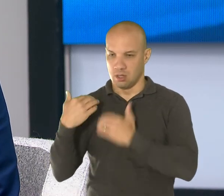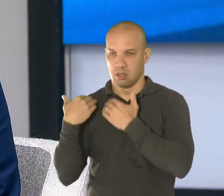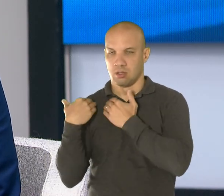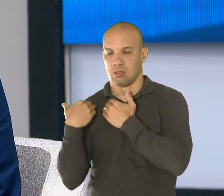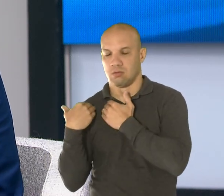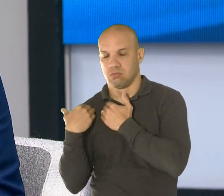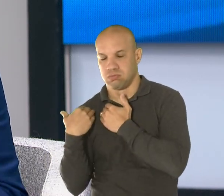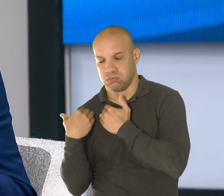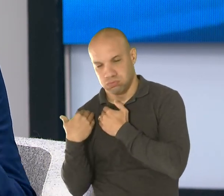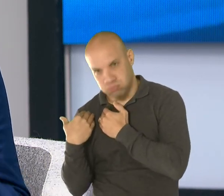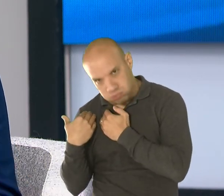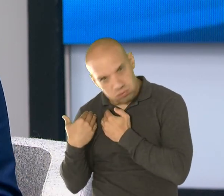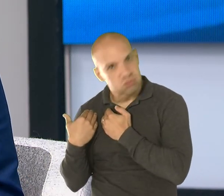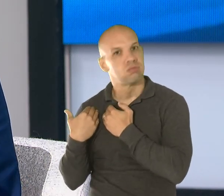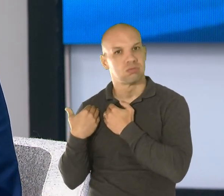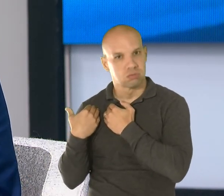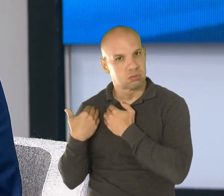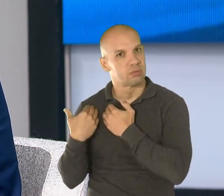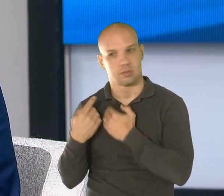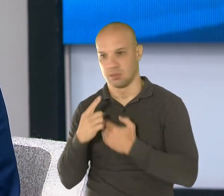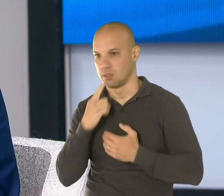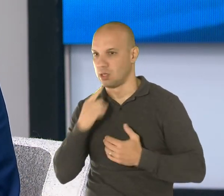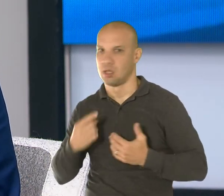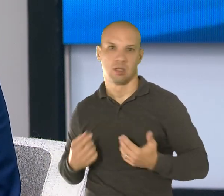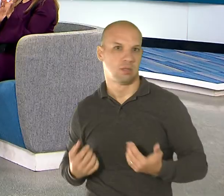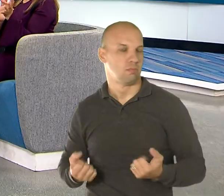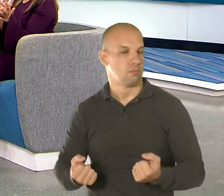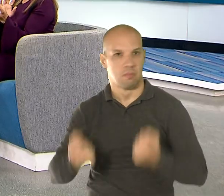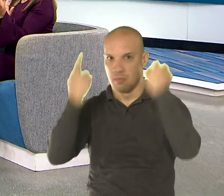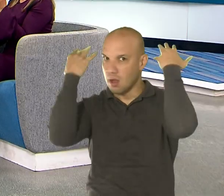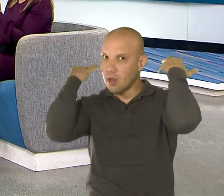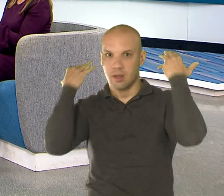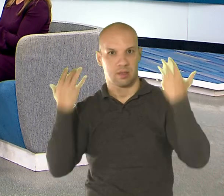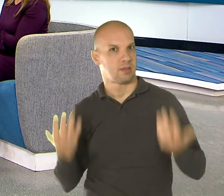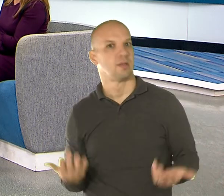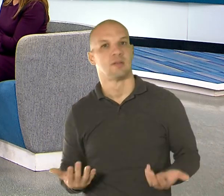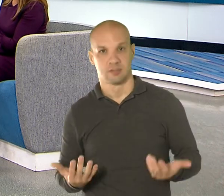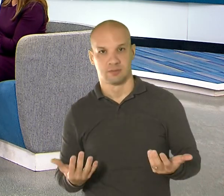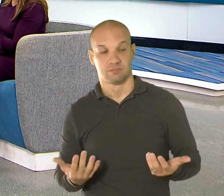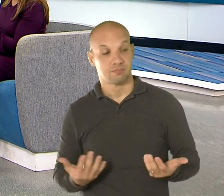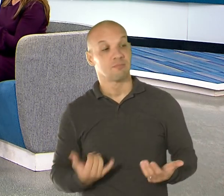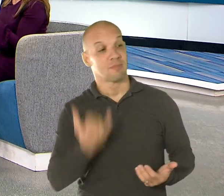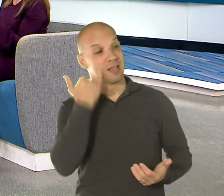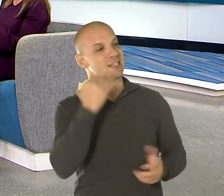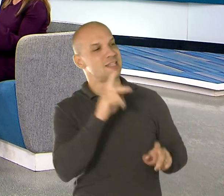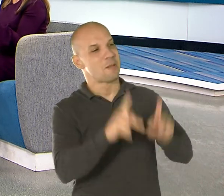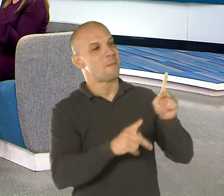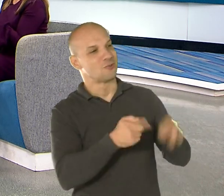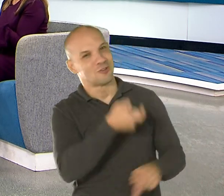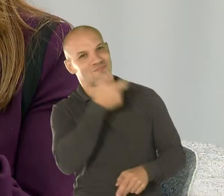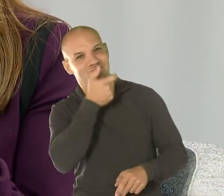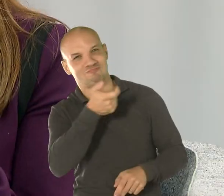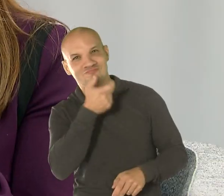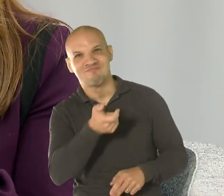síndrome de quemazón y hay que ayudarlos de todas las formas. Bueno, si el público acaba de sintonizar, sepan que estamos hablando de